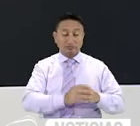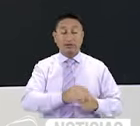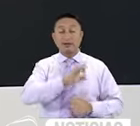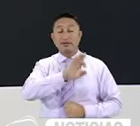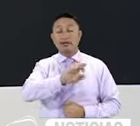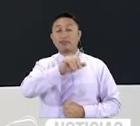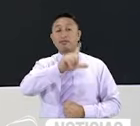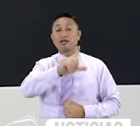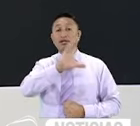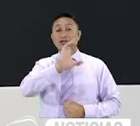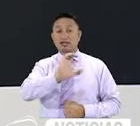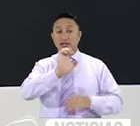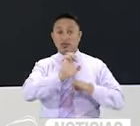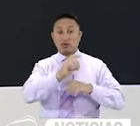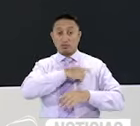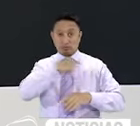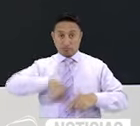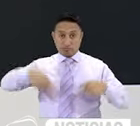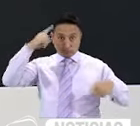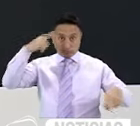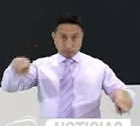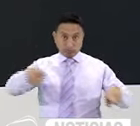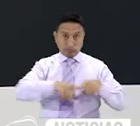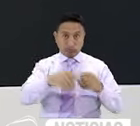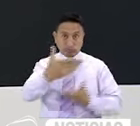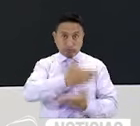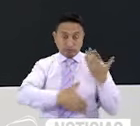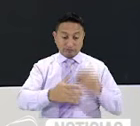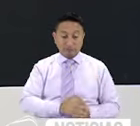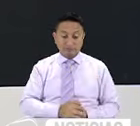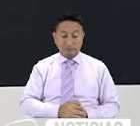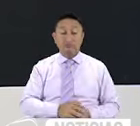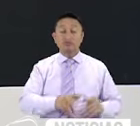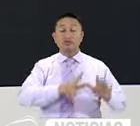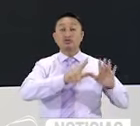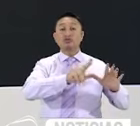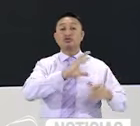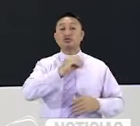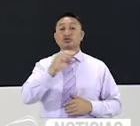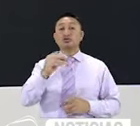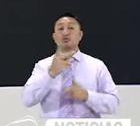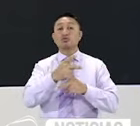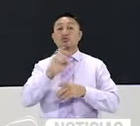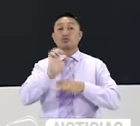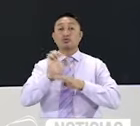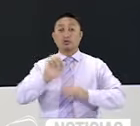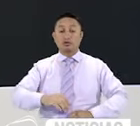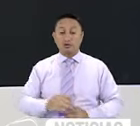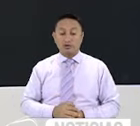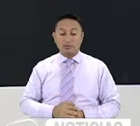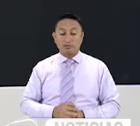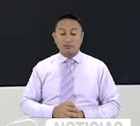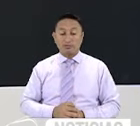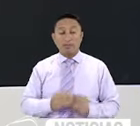China, el cual entrará en vigencia con más de 800 productos ecuatorianos con exenciones. ¿Cuáles son? Enseguida